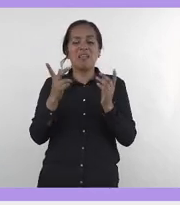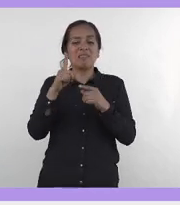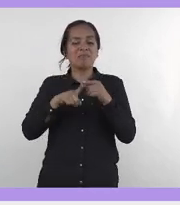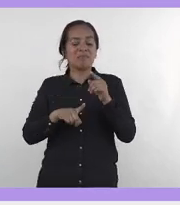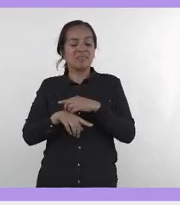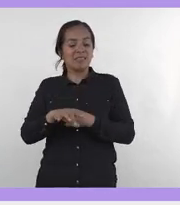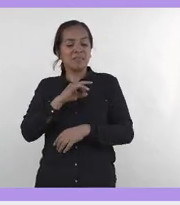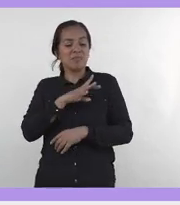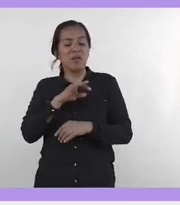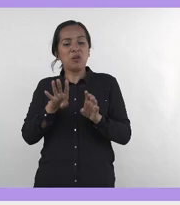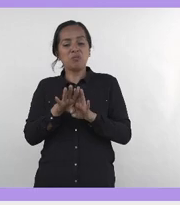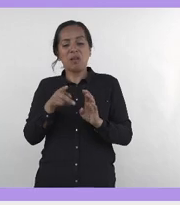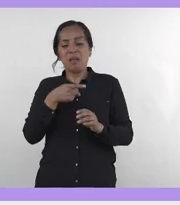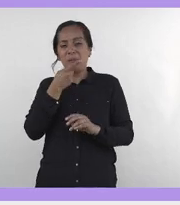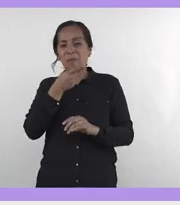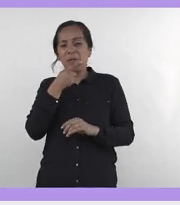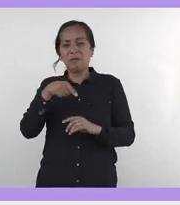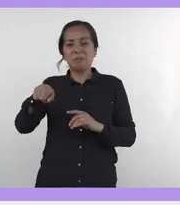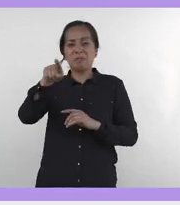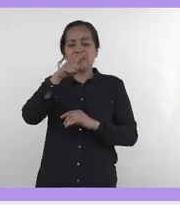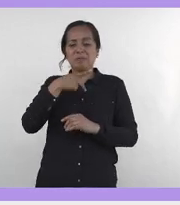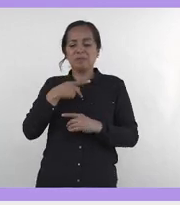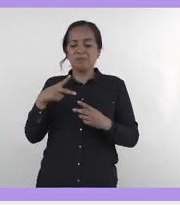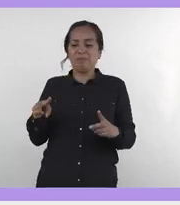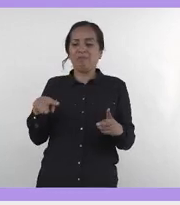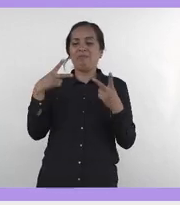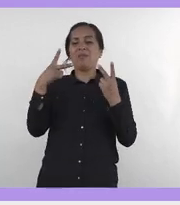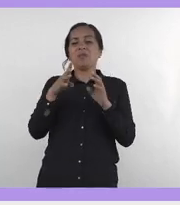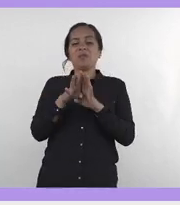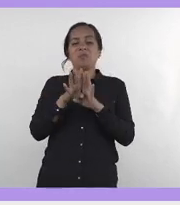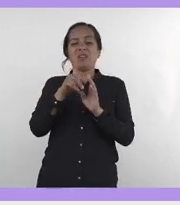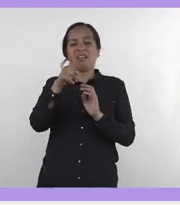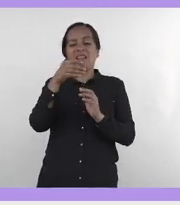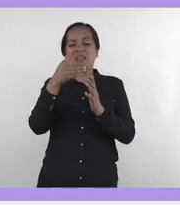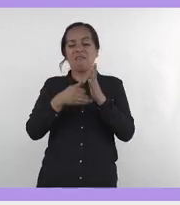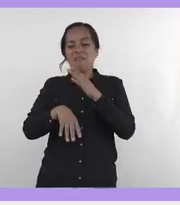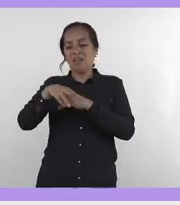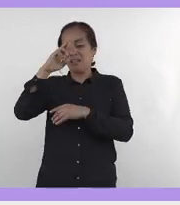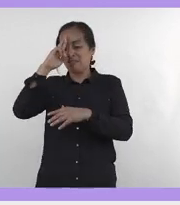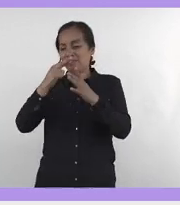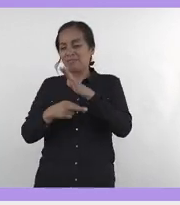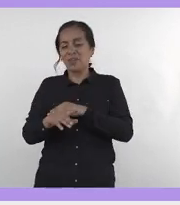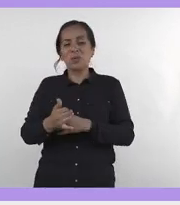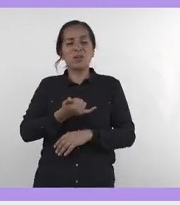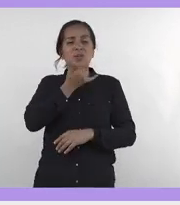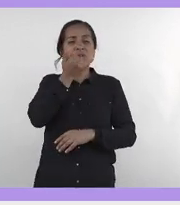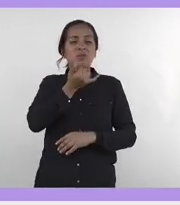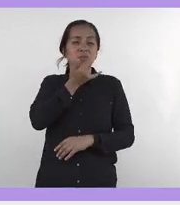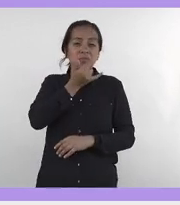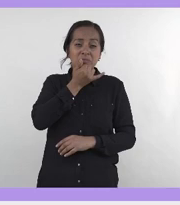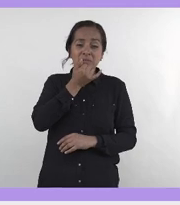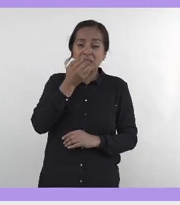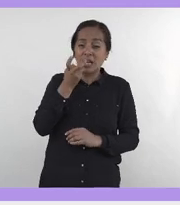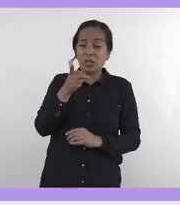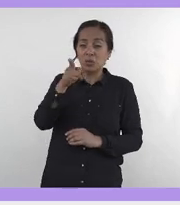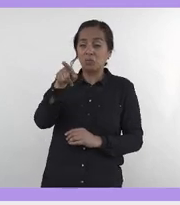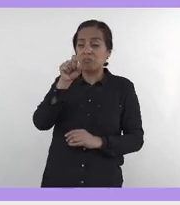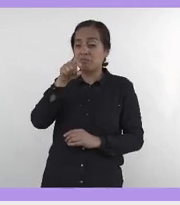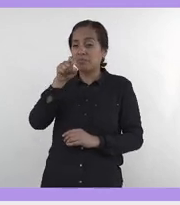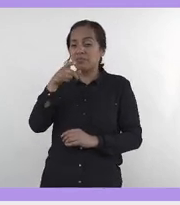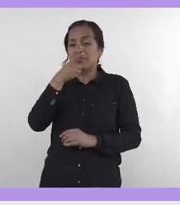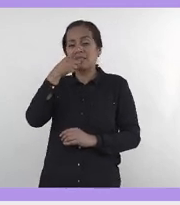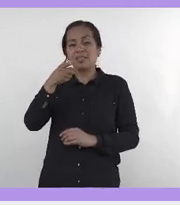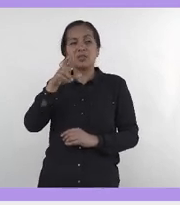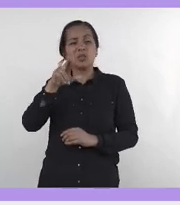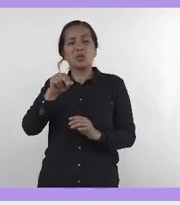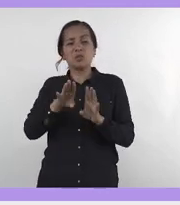de Pues porque piensas que estás agrediendo a la otra persona o que cometes errores que muchas veces como tú misma dices pues